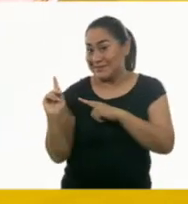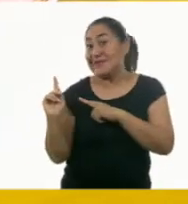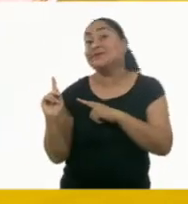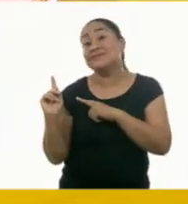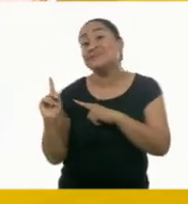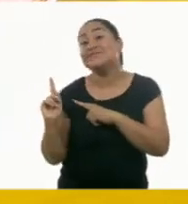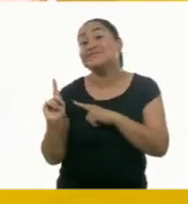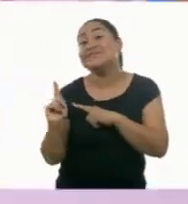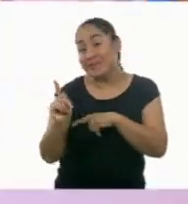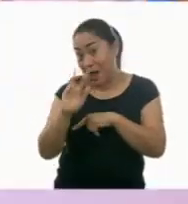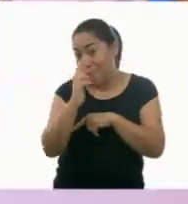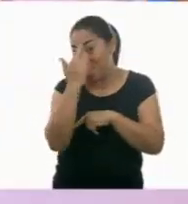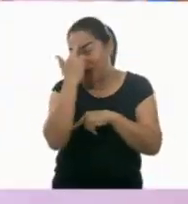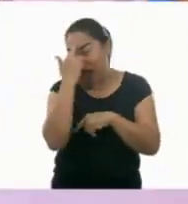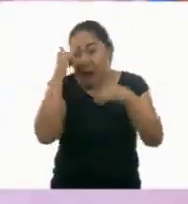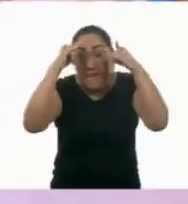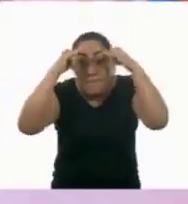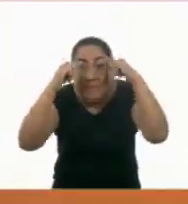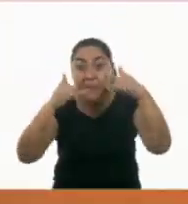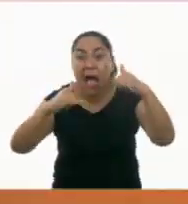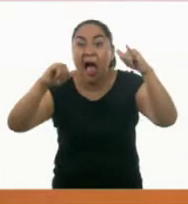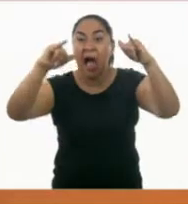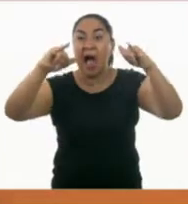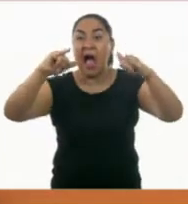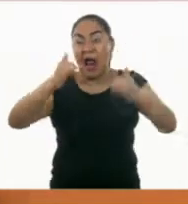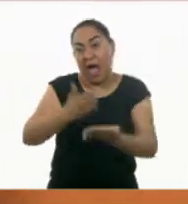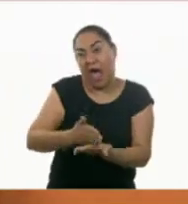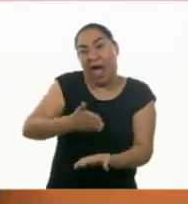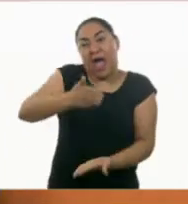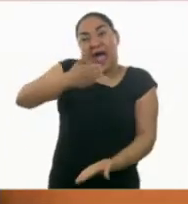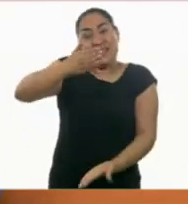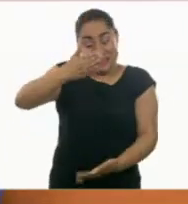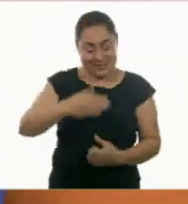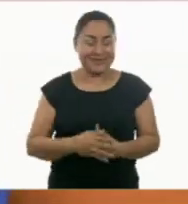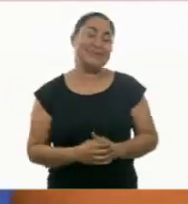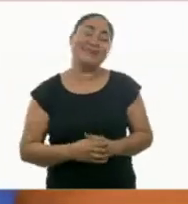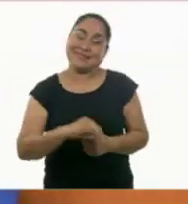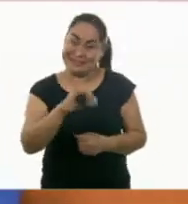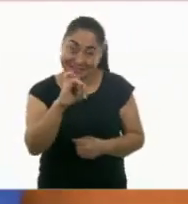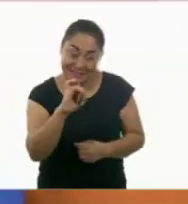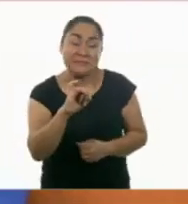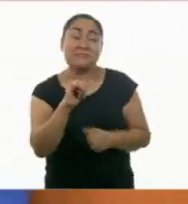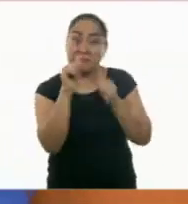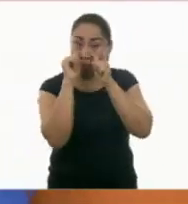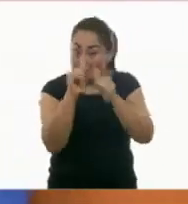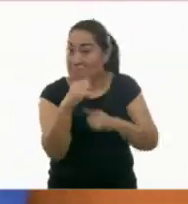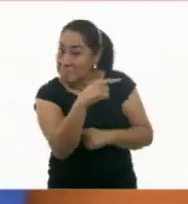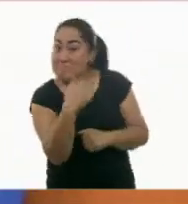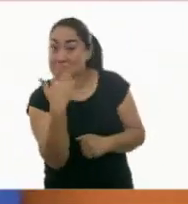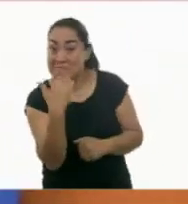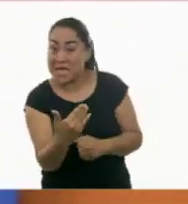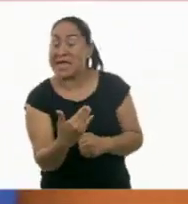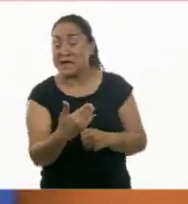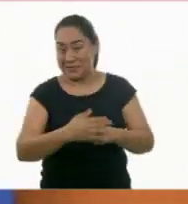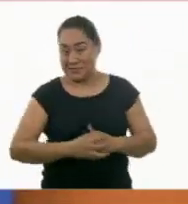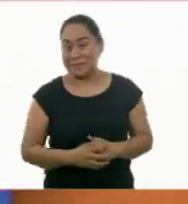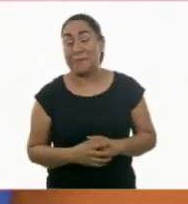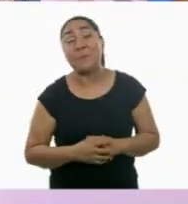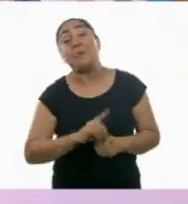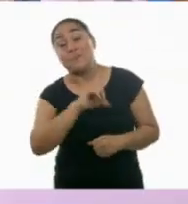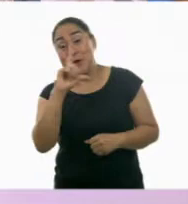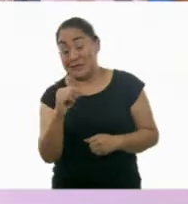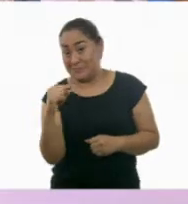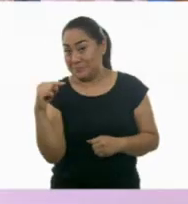¡Una vaca agrandada! ¡Una vaca! Perfecto, está poniendo atención. ¿Y esta